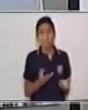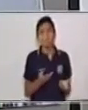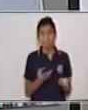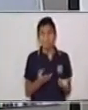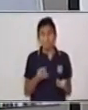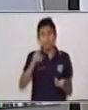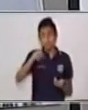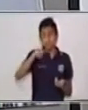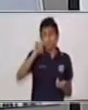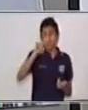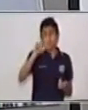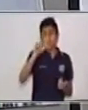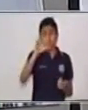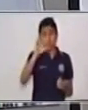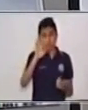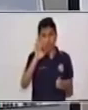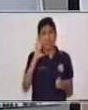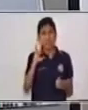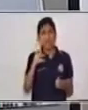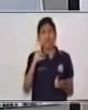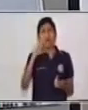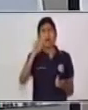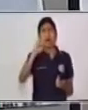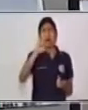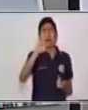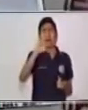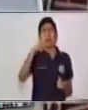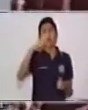Efectivamente, el núcleo del predicado va a ser reparte,